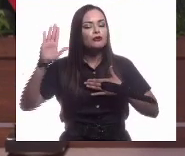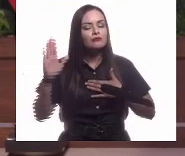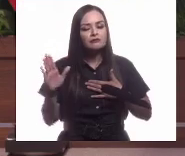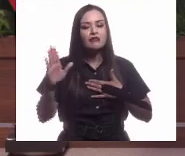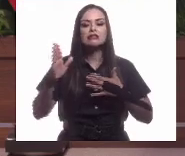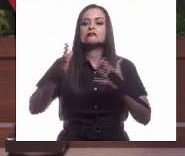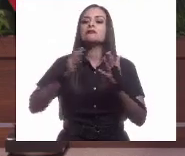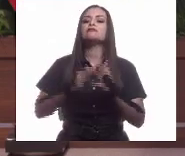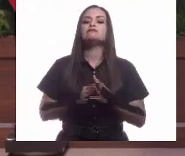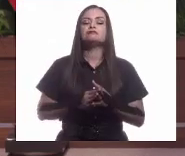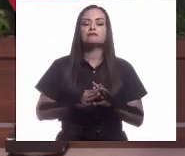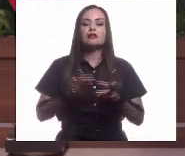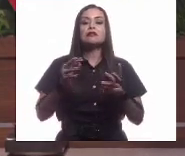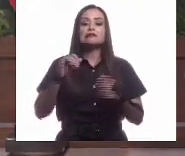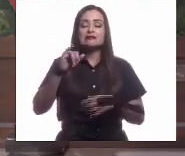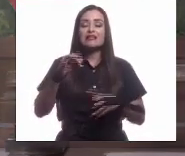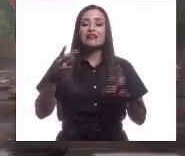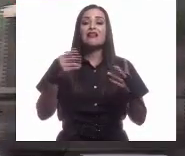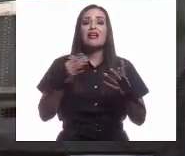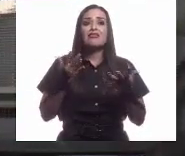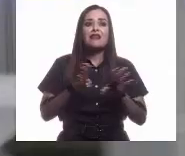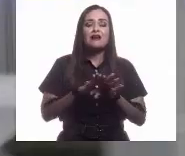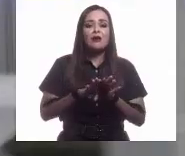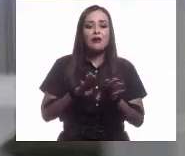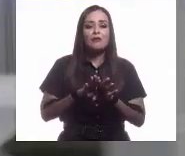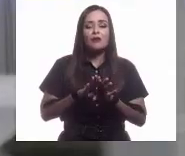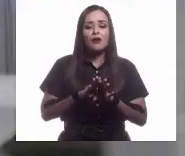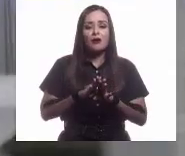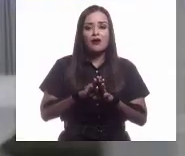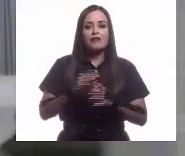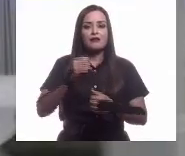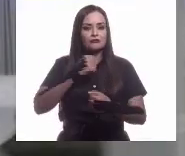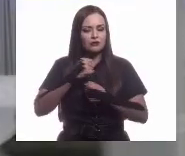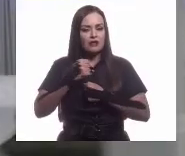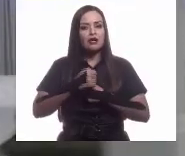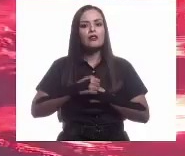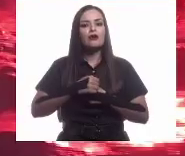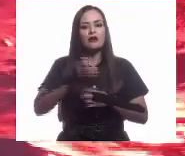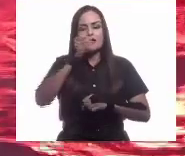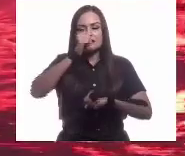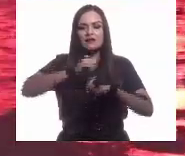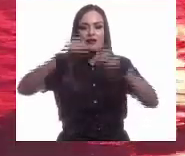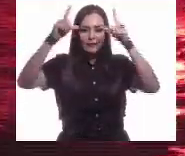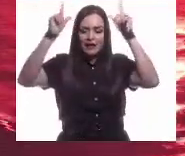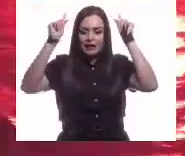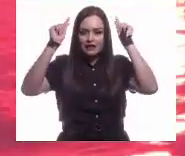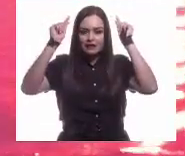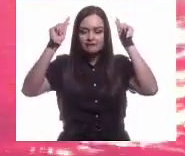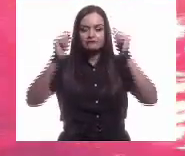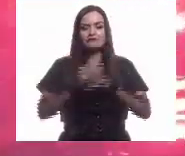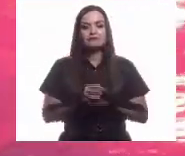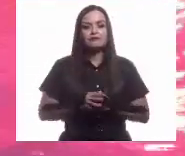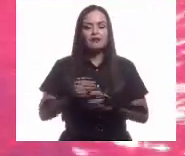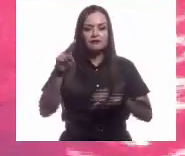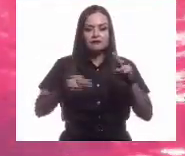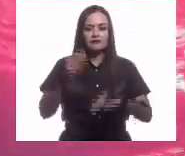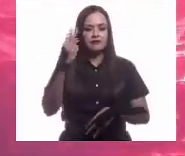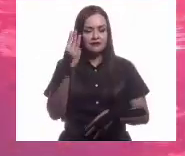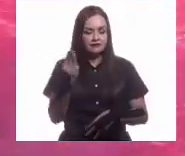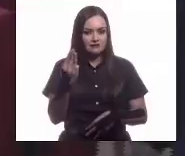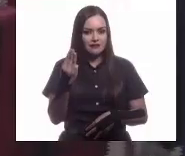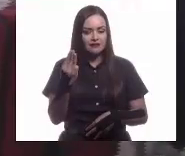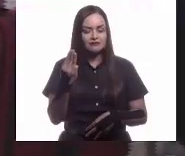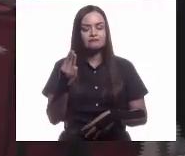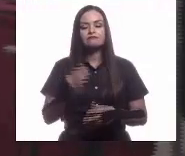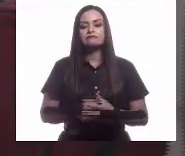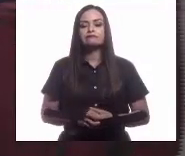lealtad y al desempeño de las Fuerzas Armadas. También a los funcionarios de los tres órdenes de gobierno, integrantes de la mesa de seguridad, que